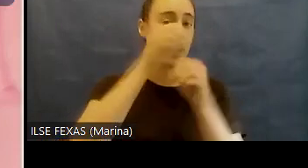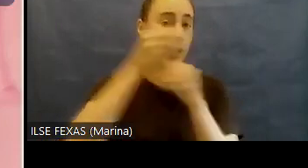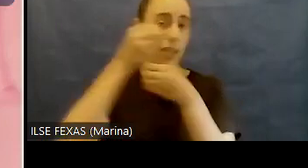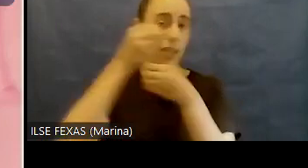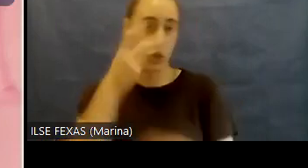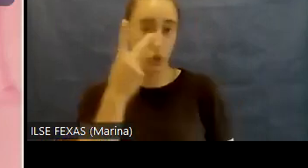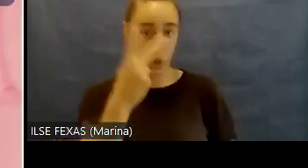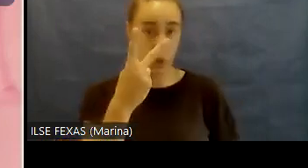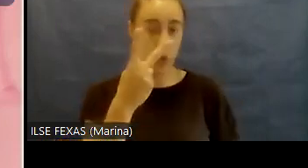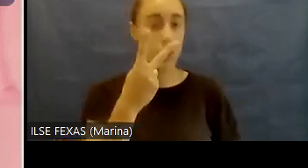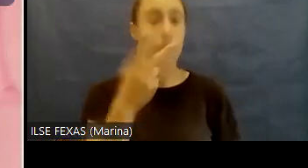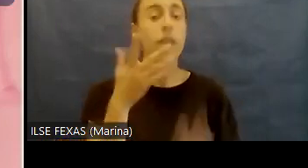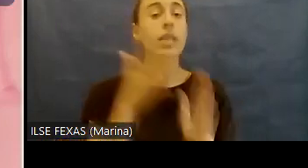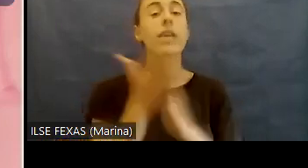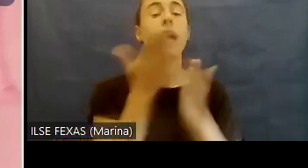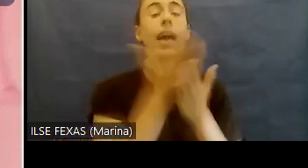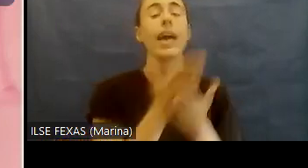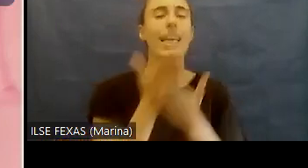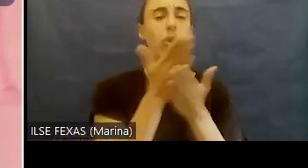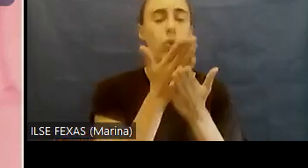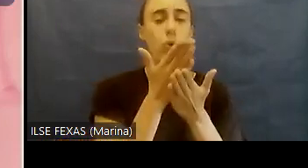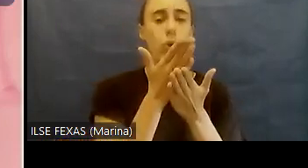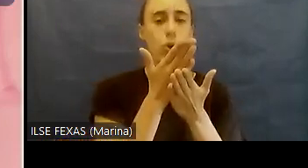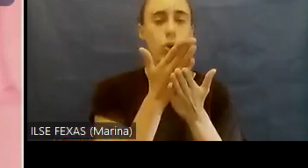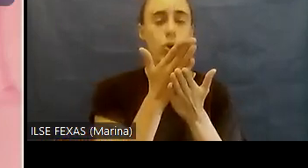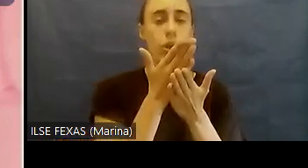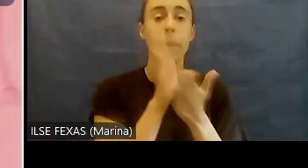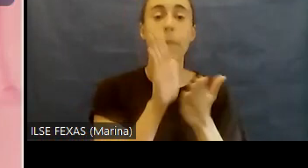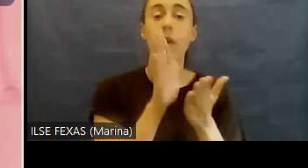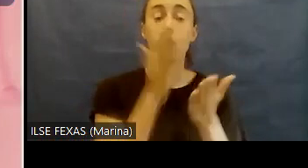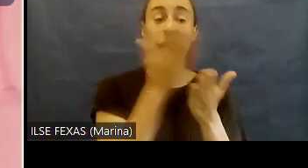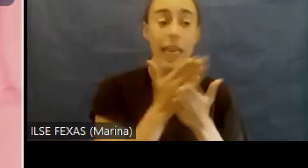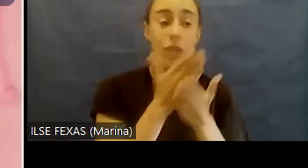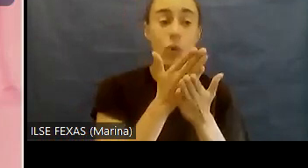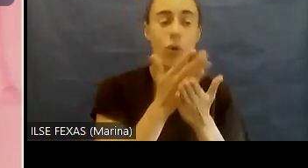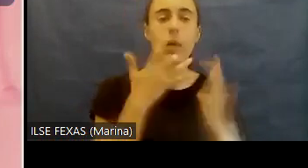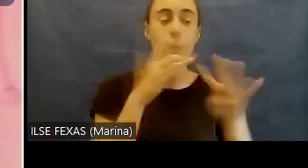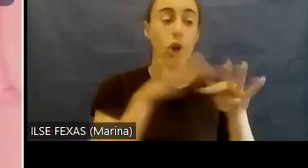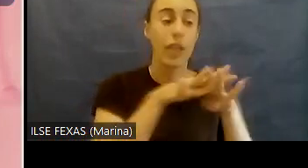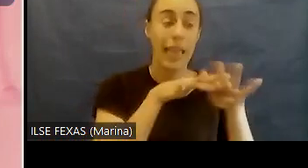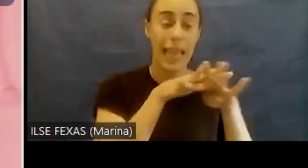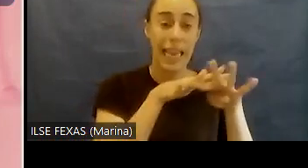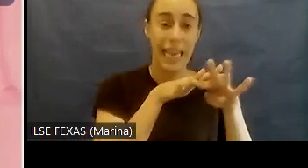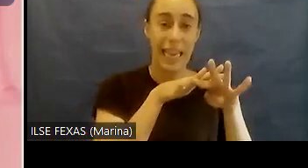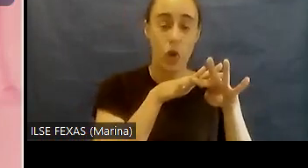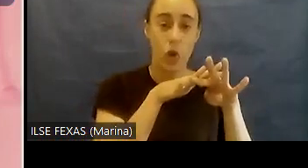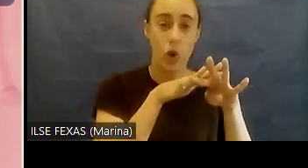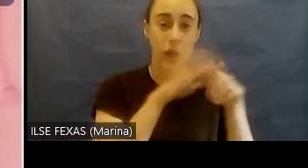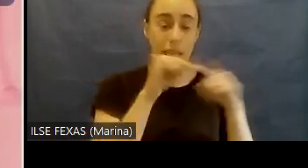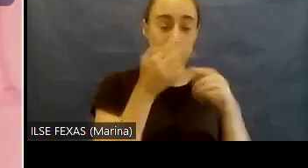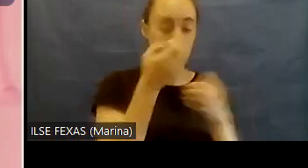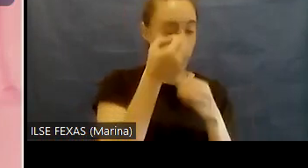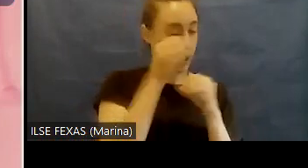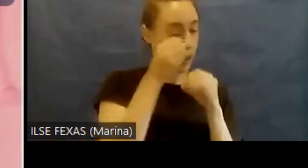serían estudios in vitro. Eso significa que tú coges el tejido y lo analizas como tal. O